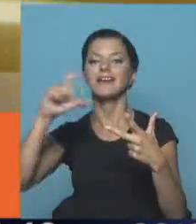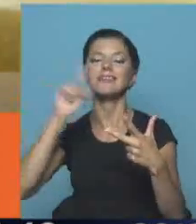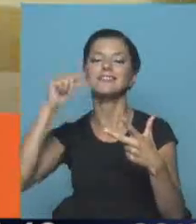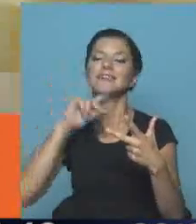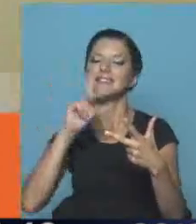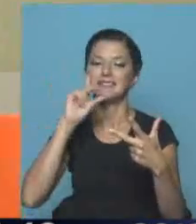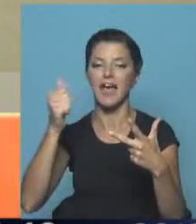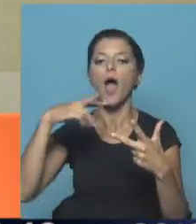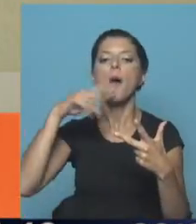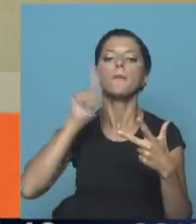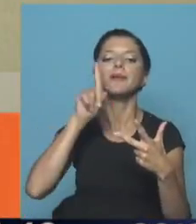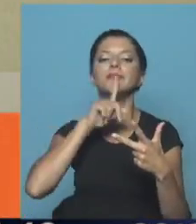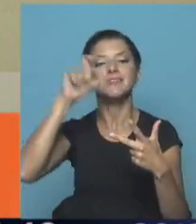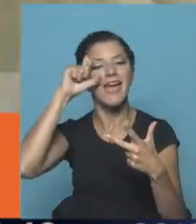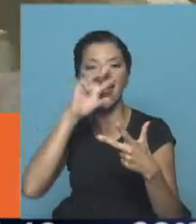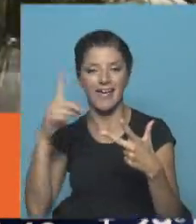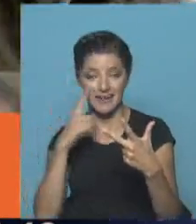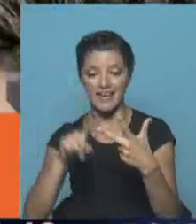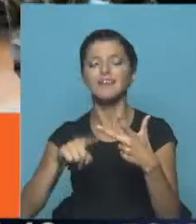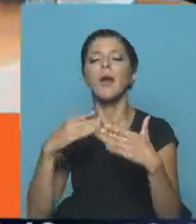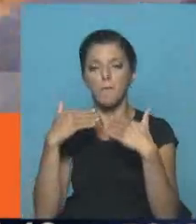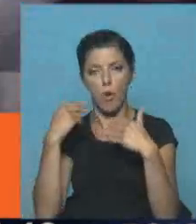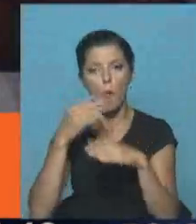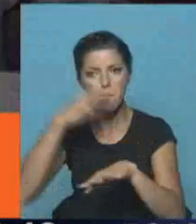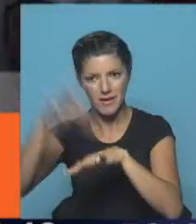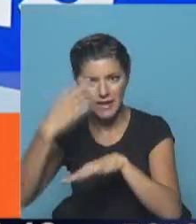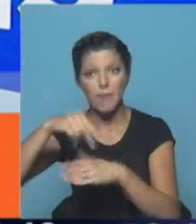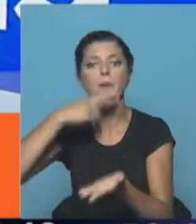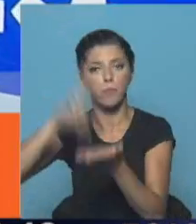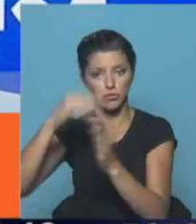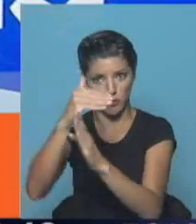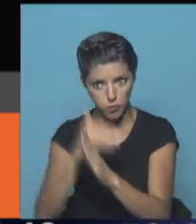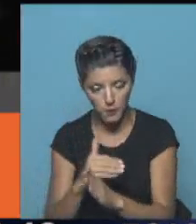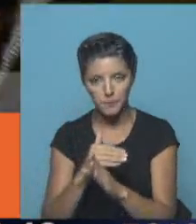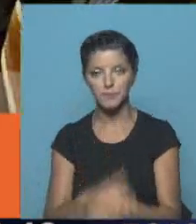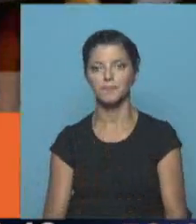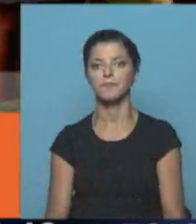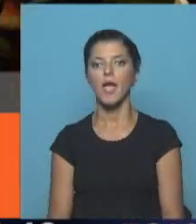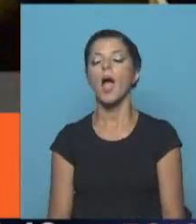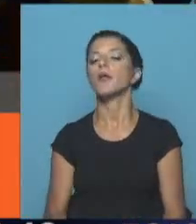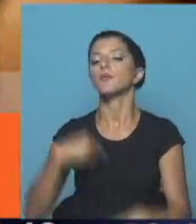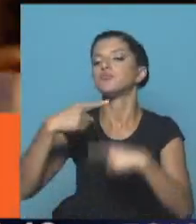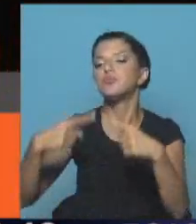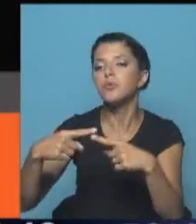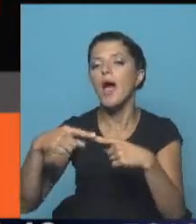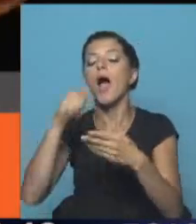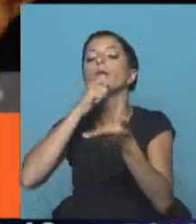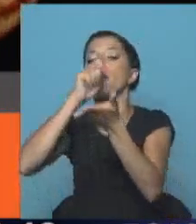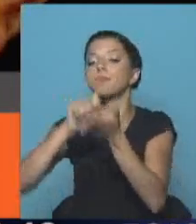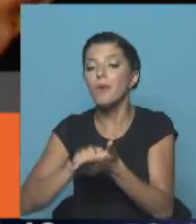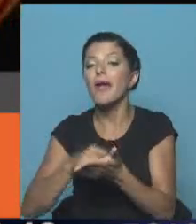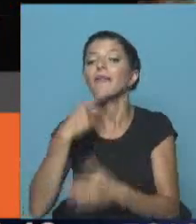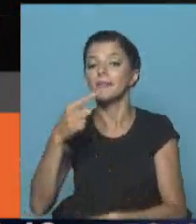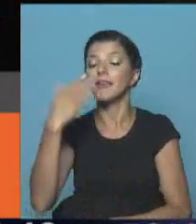que promete bajar los impuestos. Con un alto nivel de indecisos y con la continuidad o el cambio como premisas, los sondeos auguran